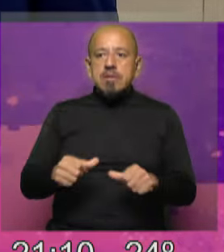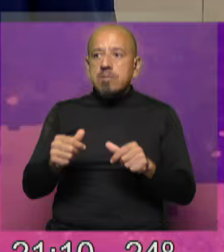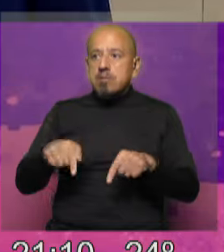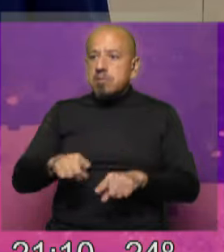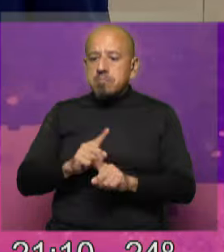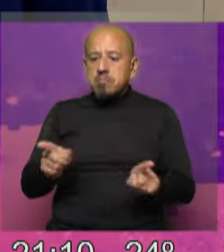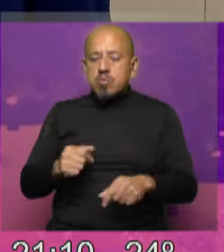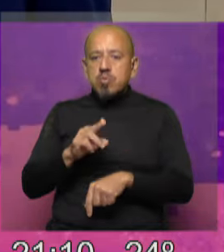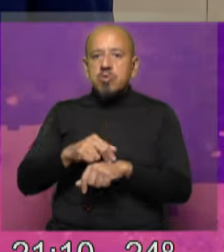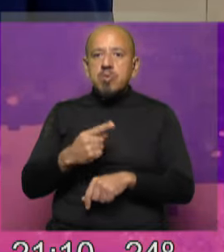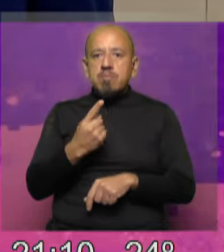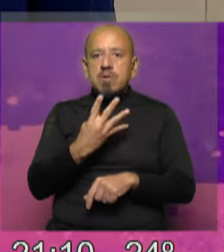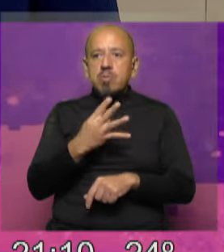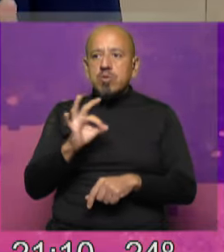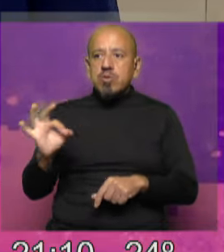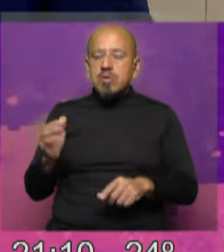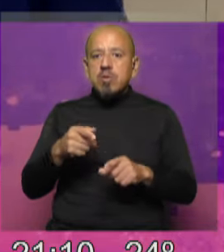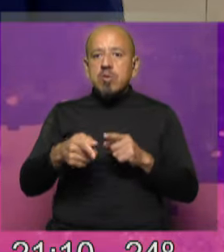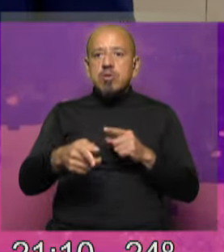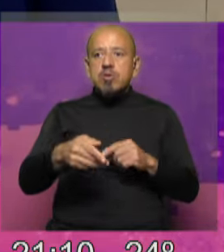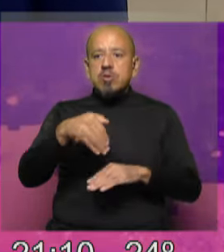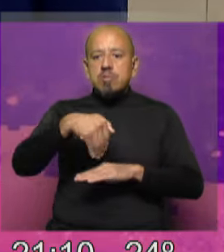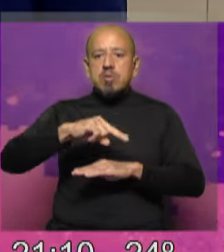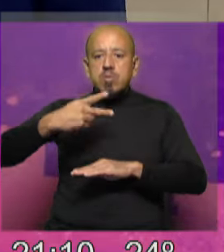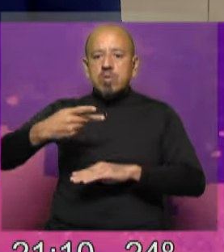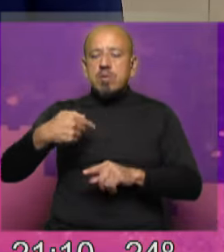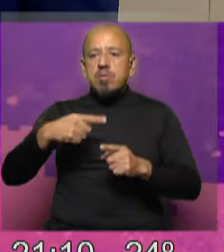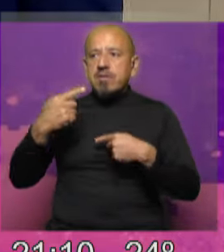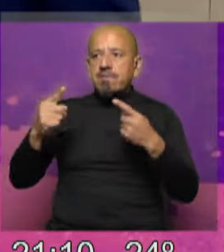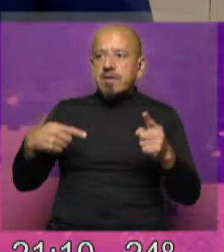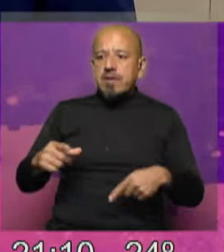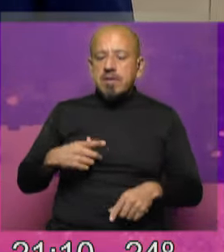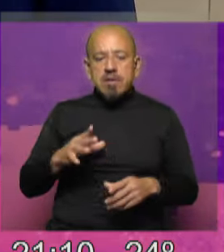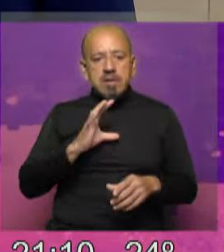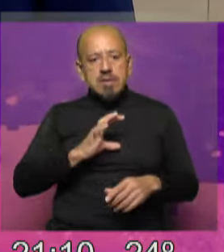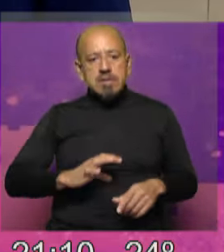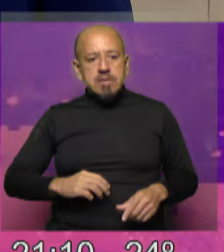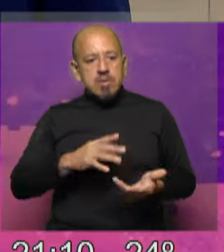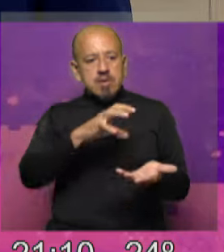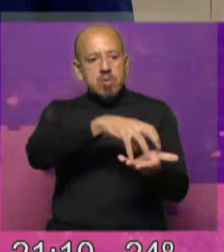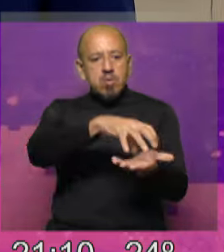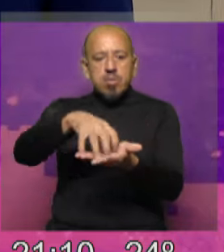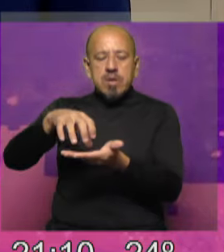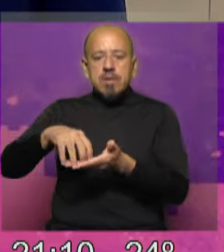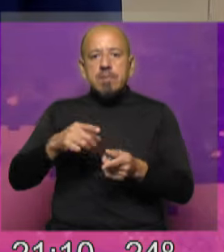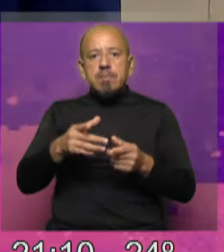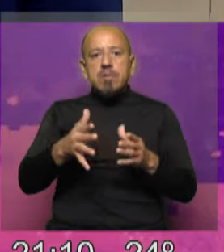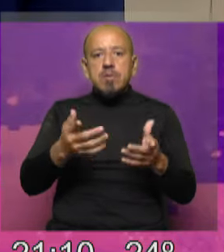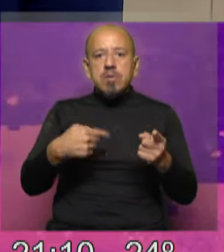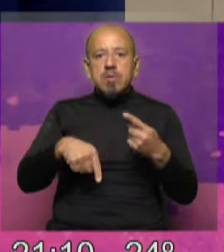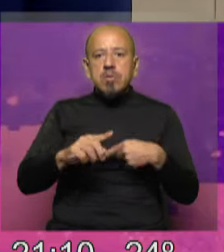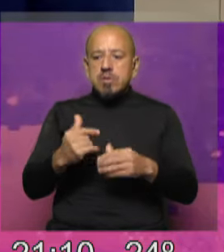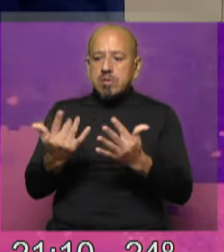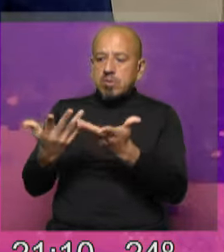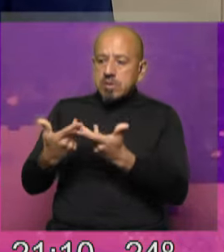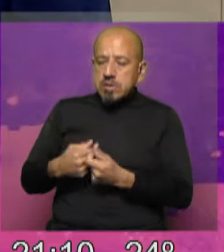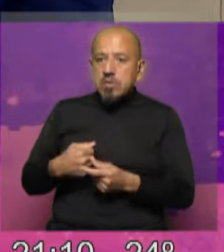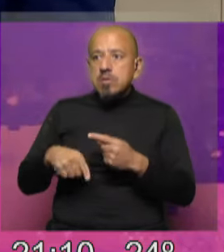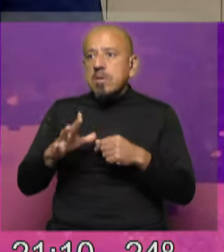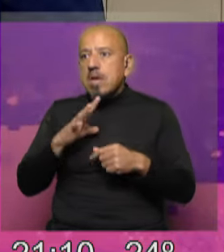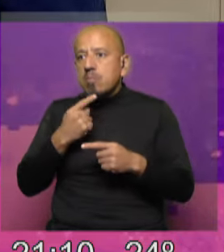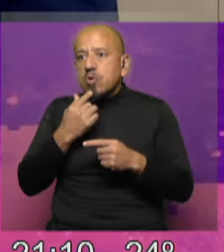uso, son 1.400 metros cuadrados, distintos tipos de salas, de reuniones y de eventos que ahora vamos a ir a mirar. Y las organizaciones, bueno, si tiene